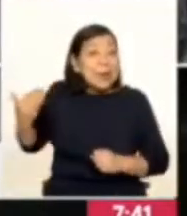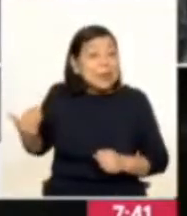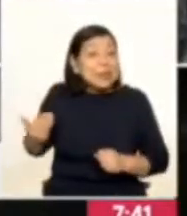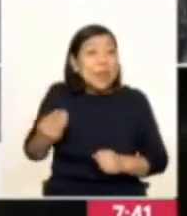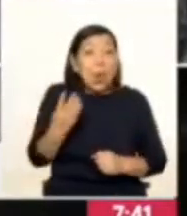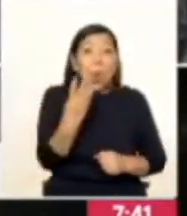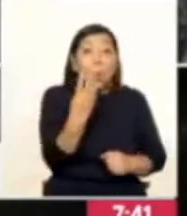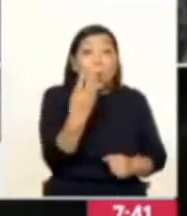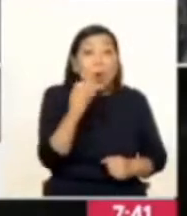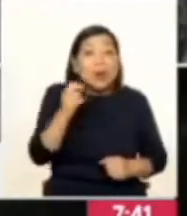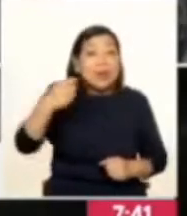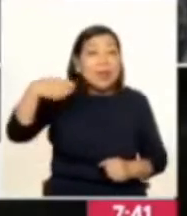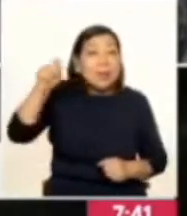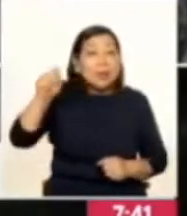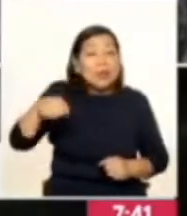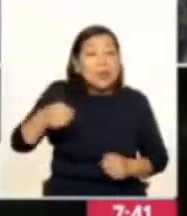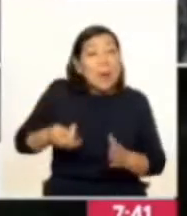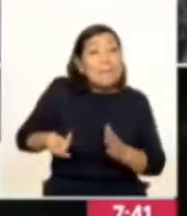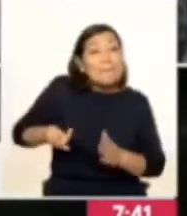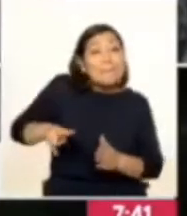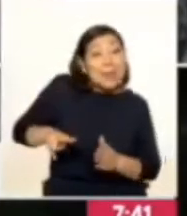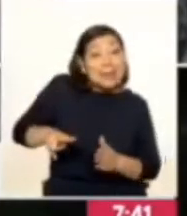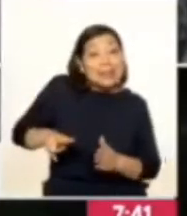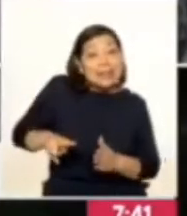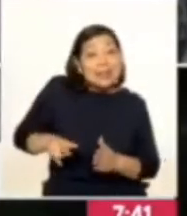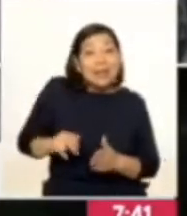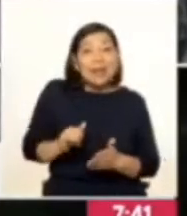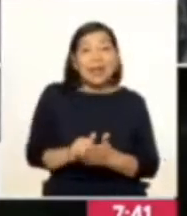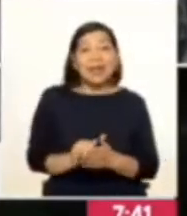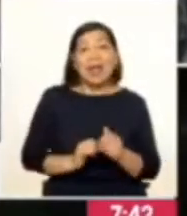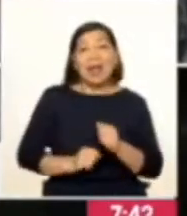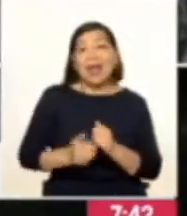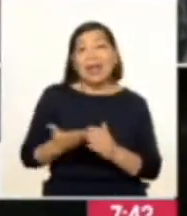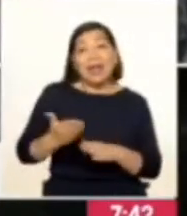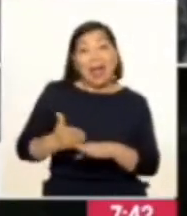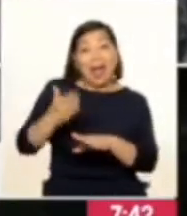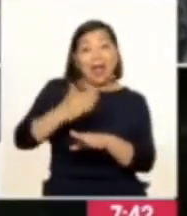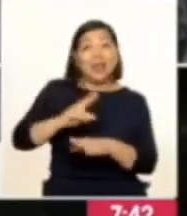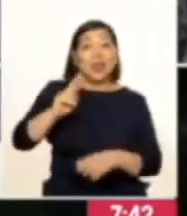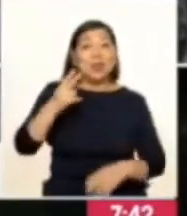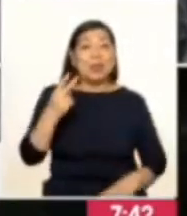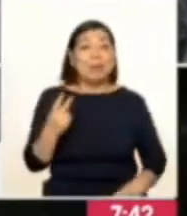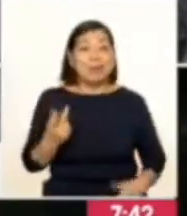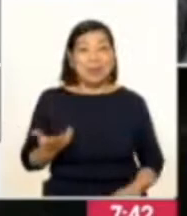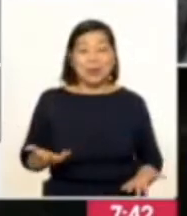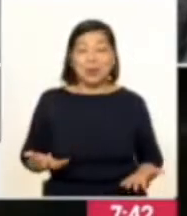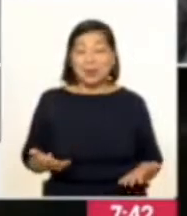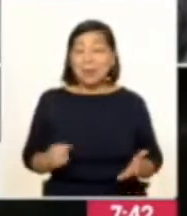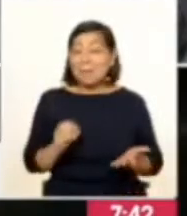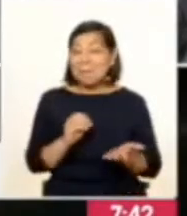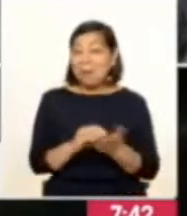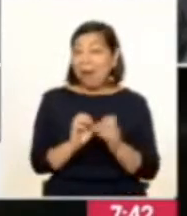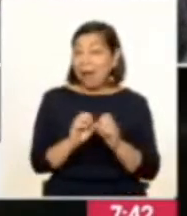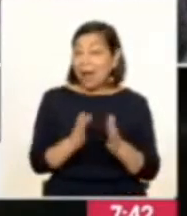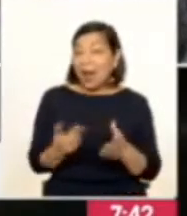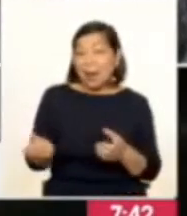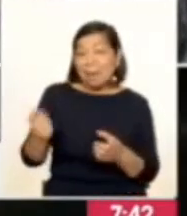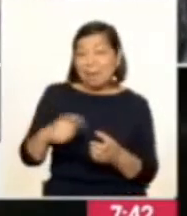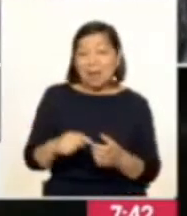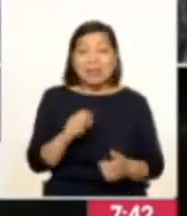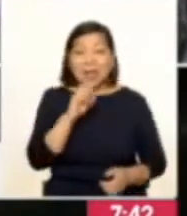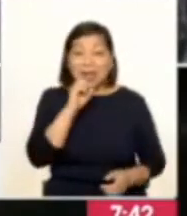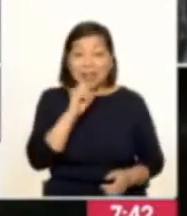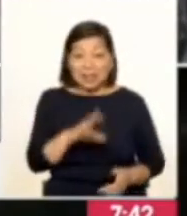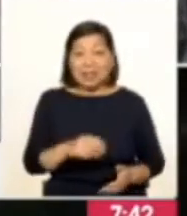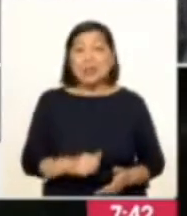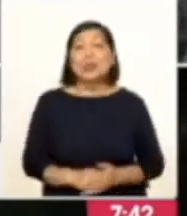40 por ciento más que lo que tuvo el año pasado el ante año pasado el gobierno nacional o sea claramente y es por eso que yo lo he